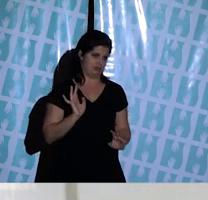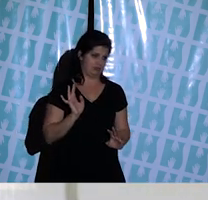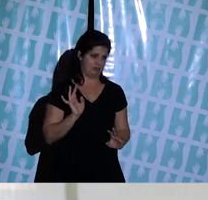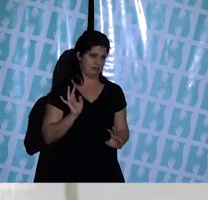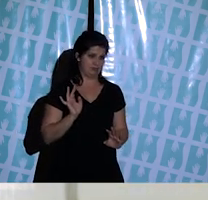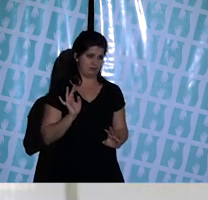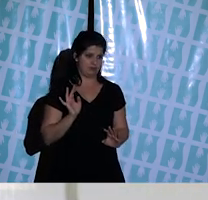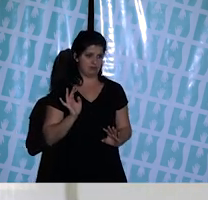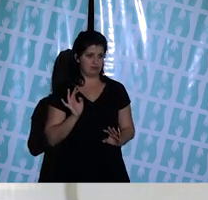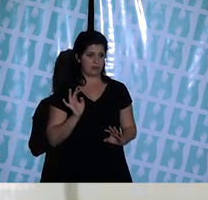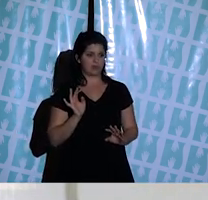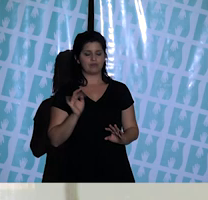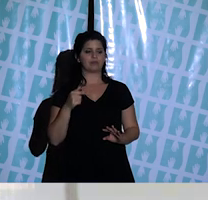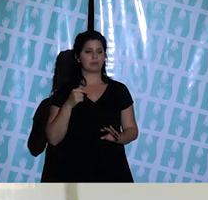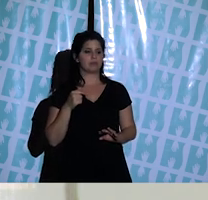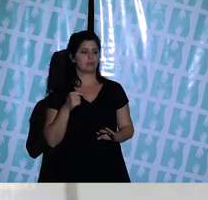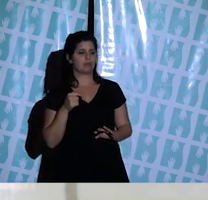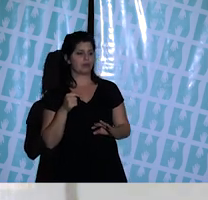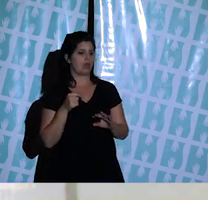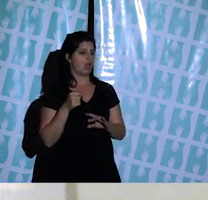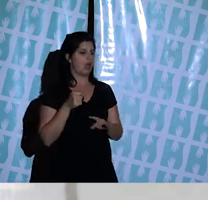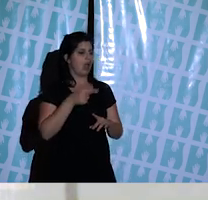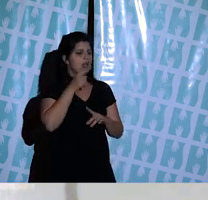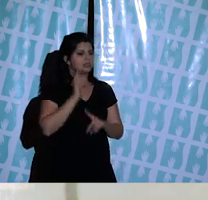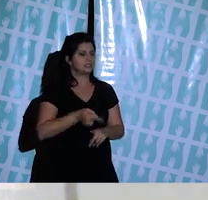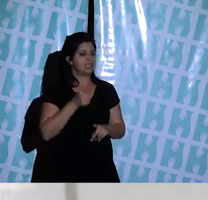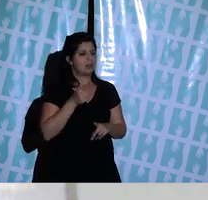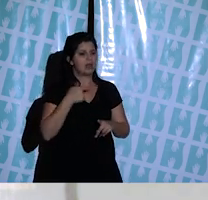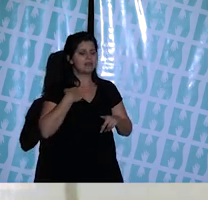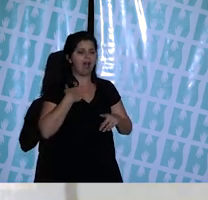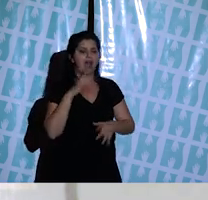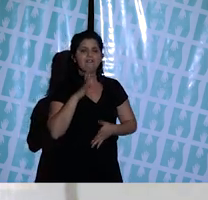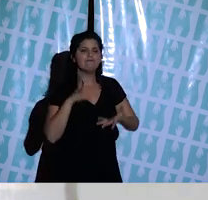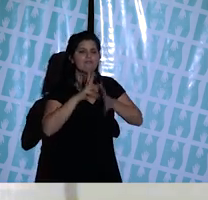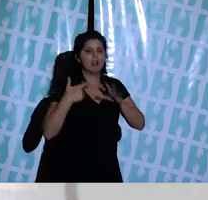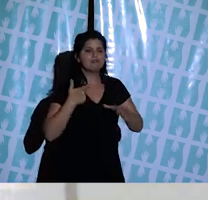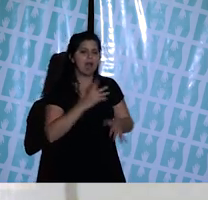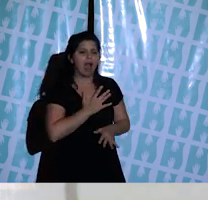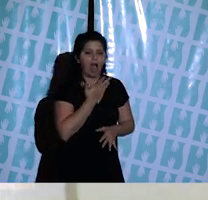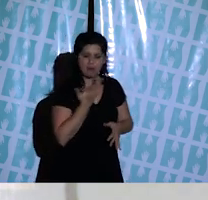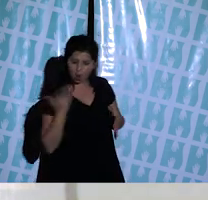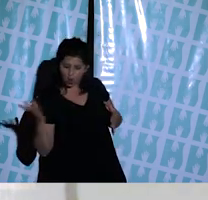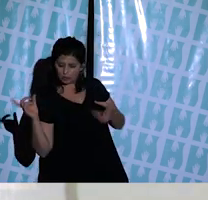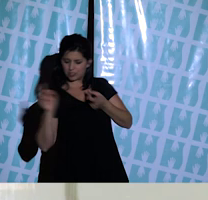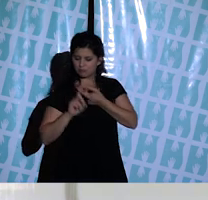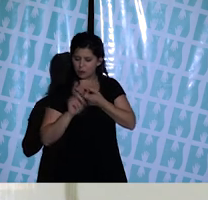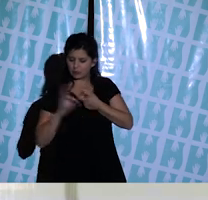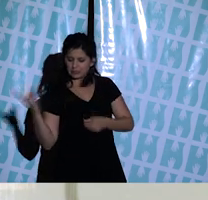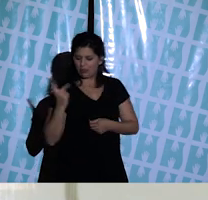Estos que tienen estos amores tóxicos, ¿no? Que los dos se matan y después